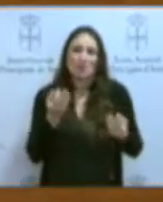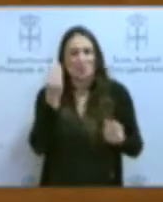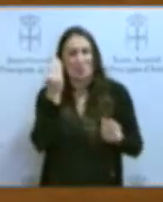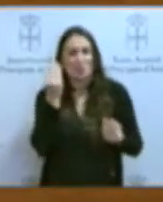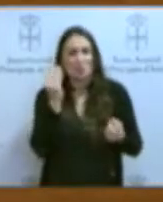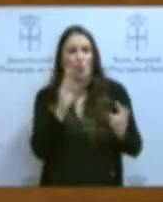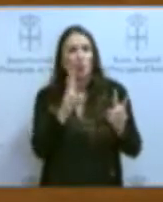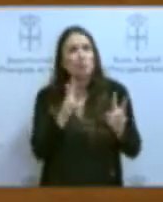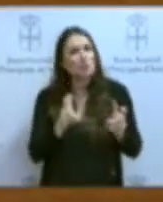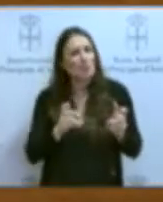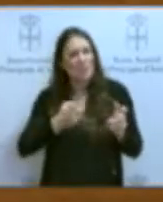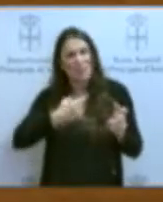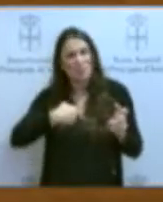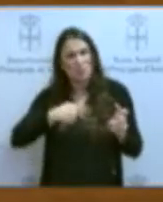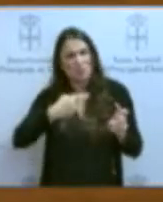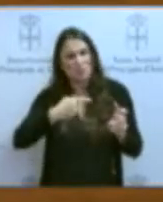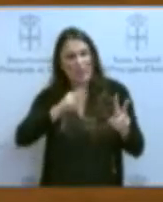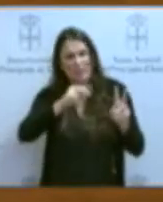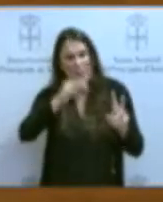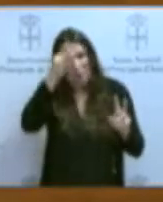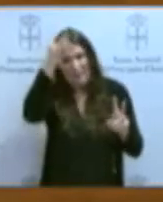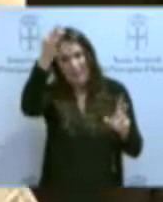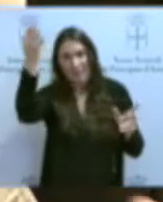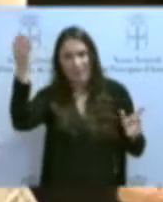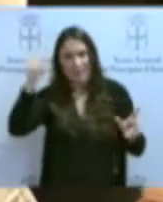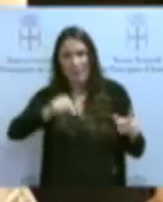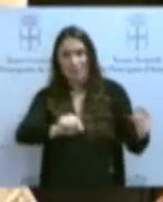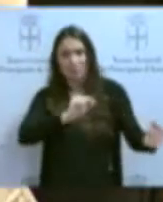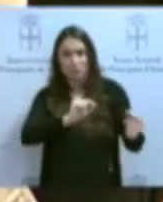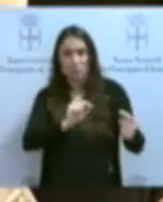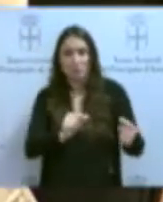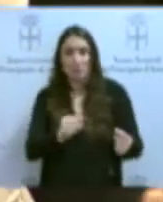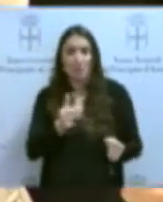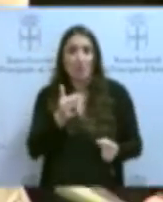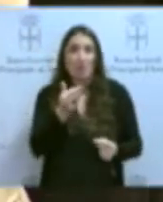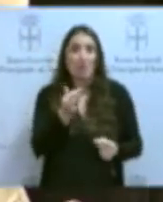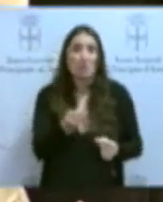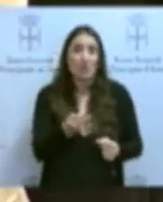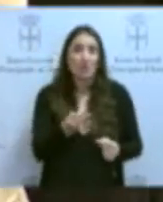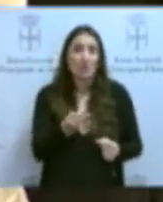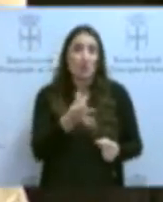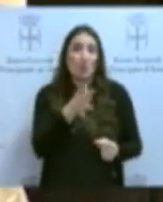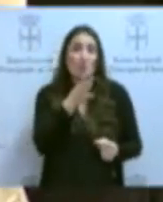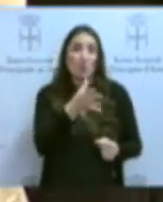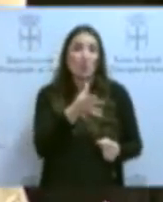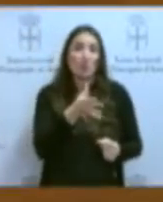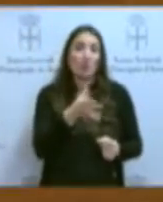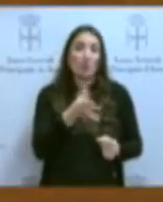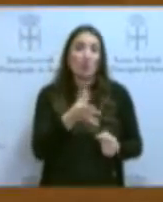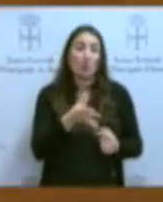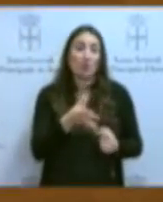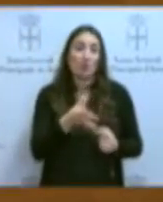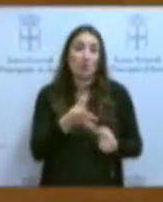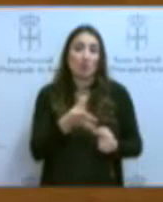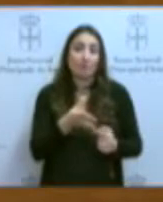estamos cansados ya de escuchar hablar y de discutir aquí, y más aún de ver cómo los problemas no